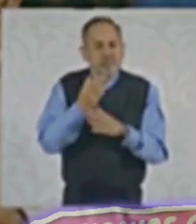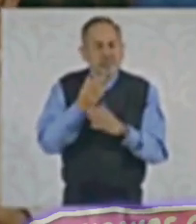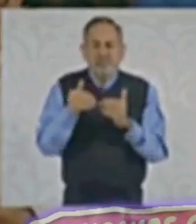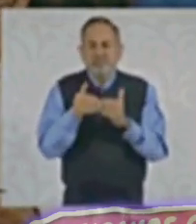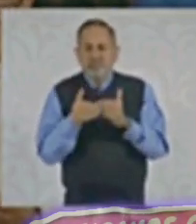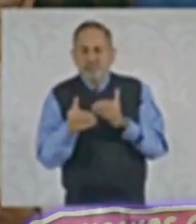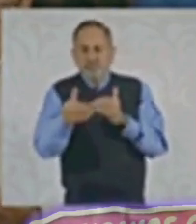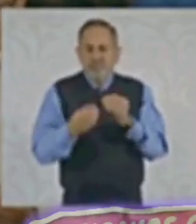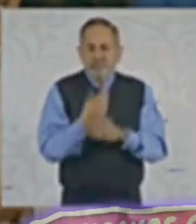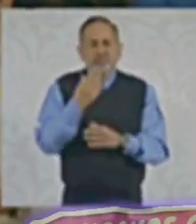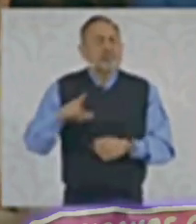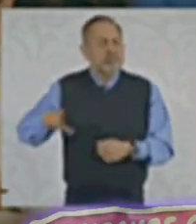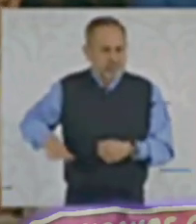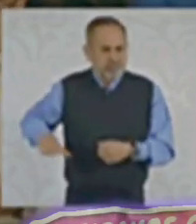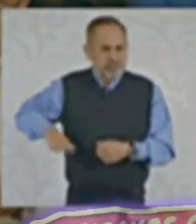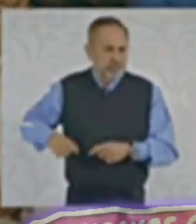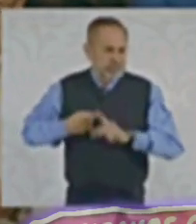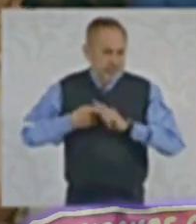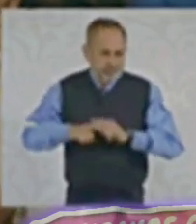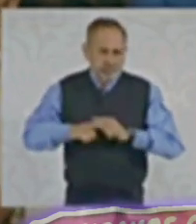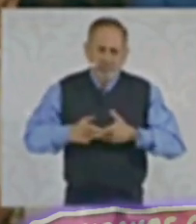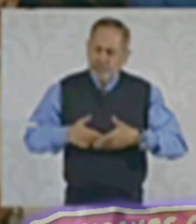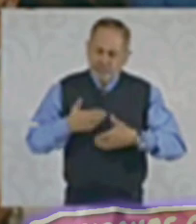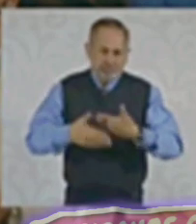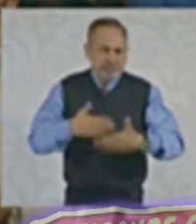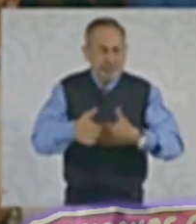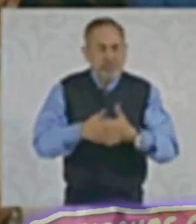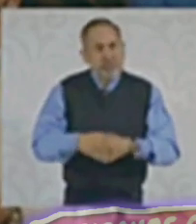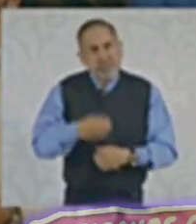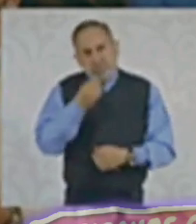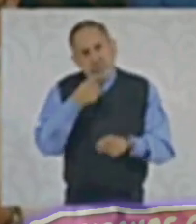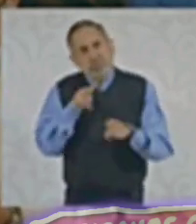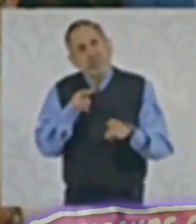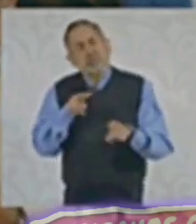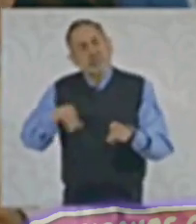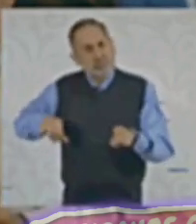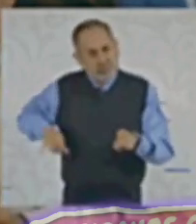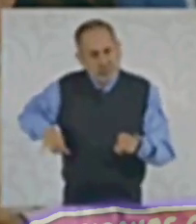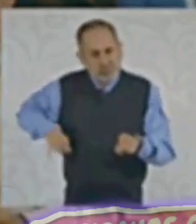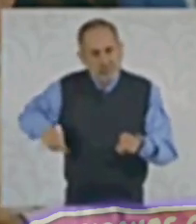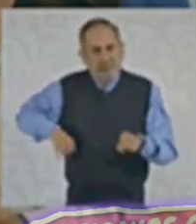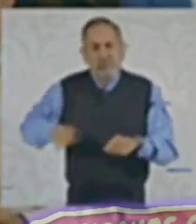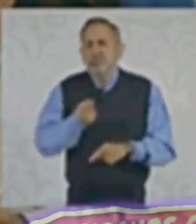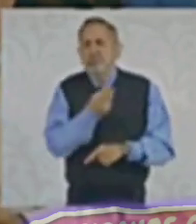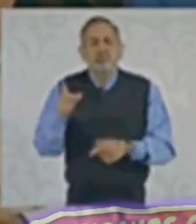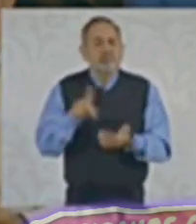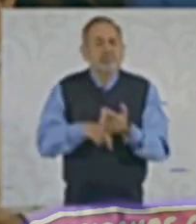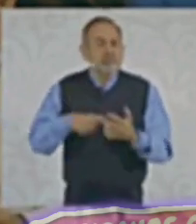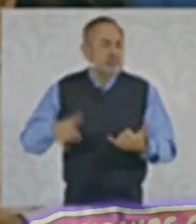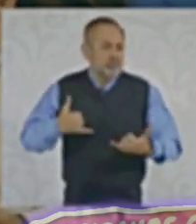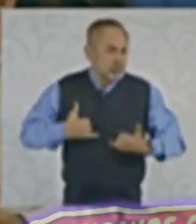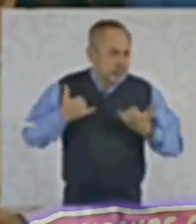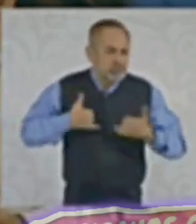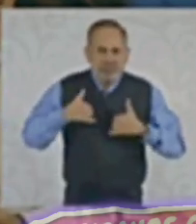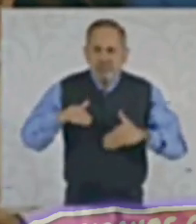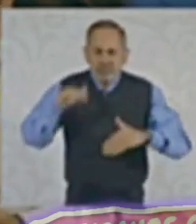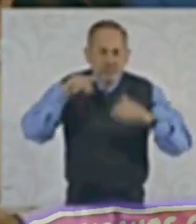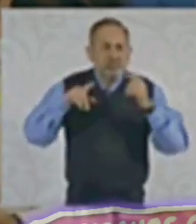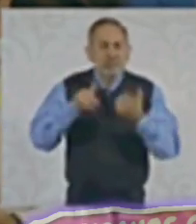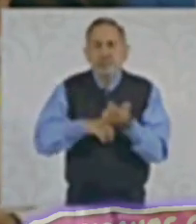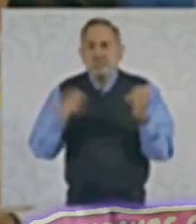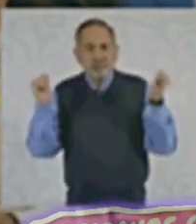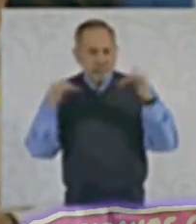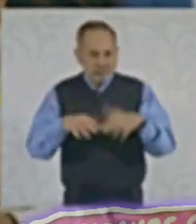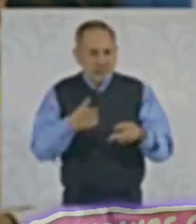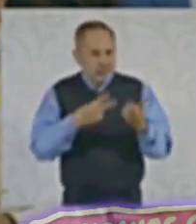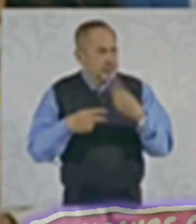en este nuevo gobierno que inicia, interesante ver cómo los jóvenes, porque ya son adolescentes, jóvenes que estuvieron